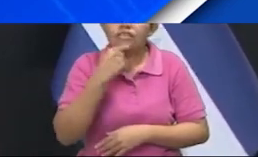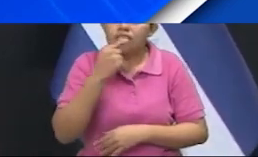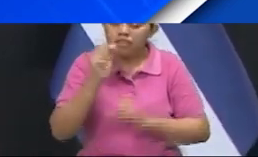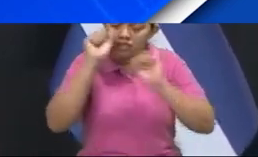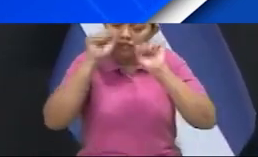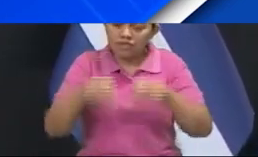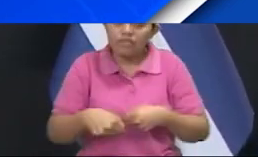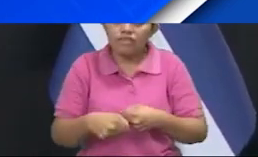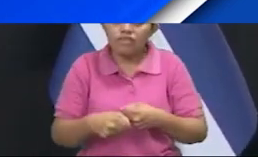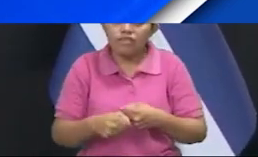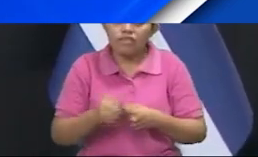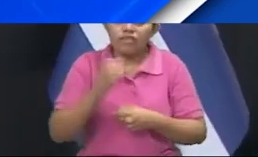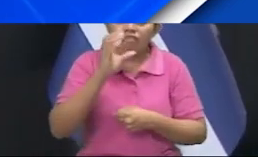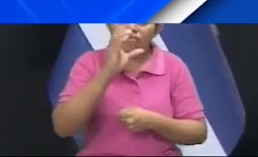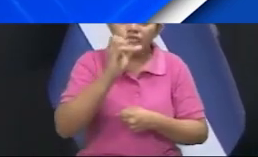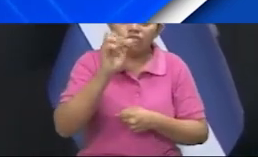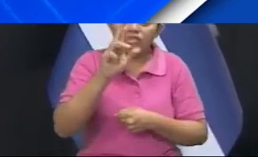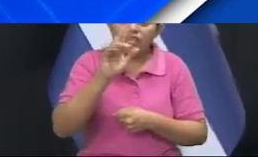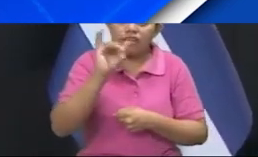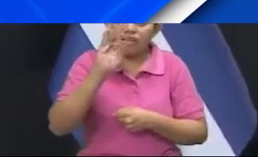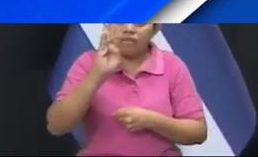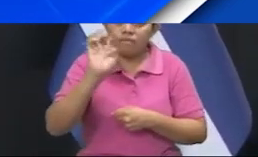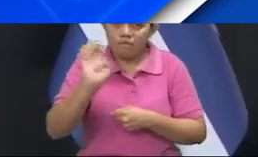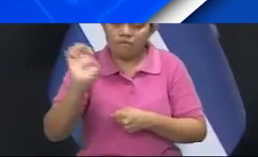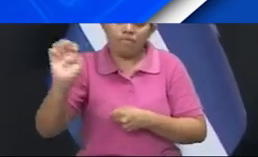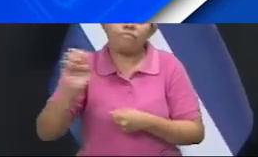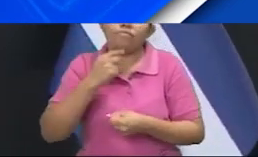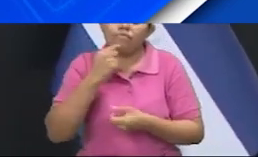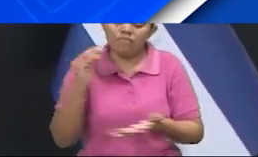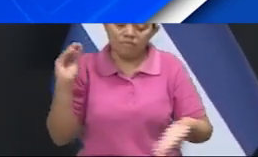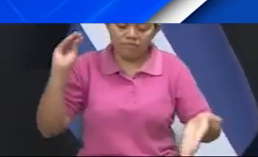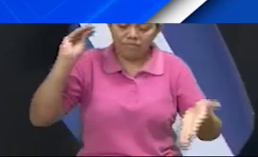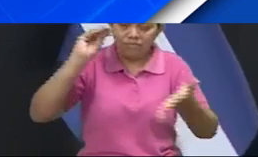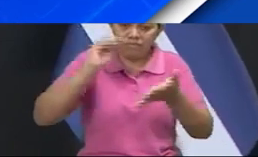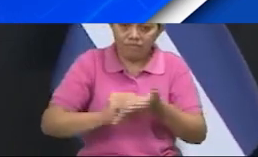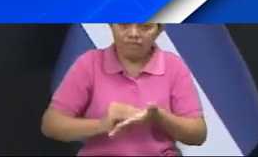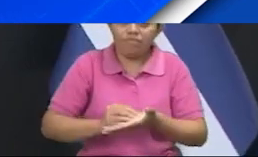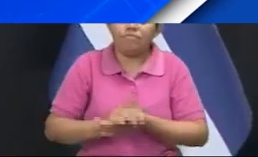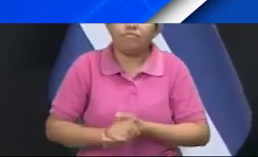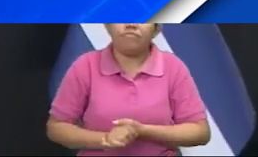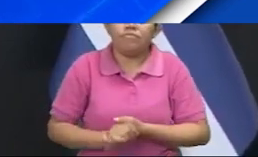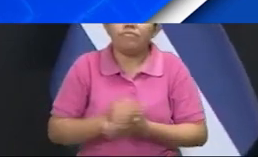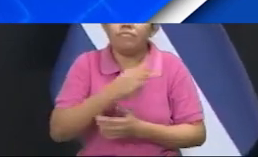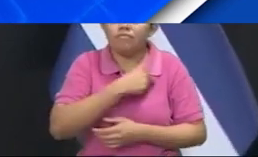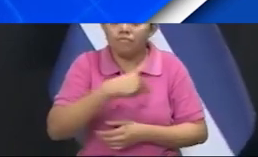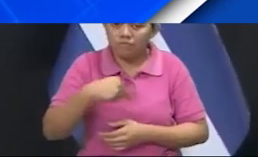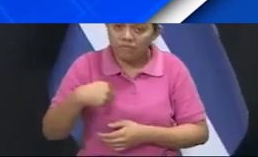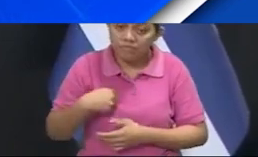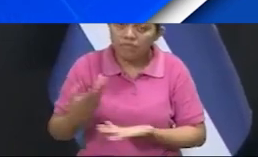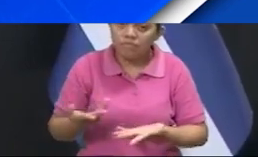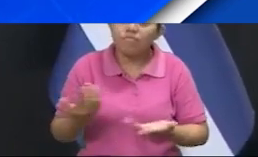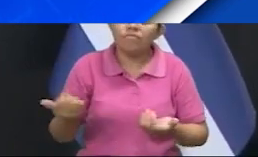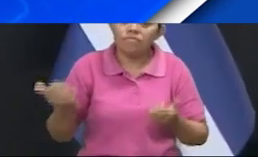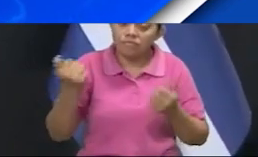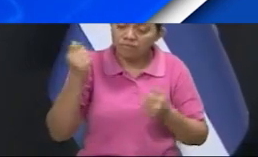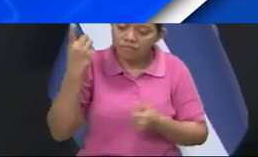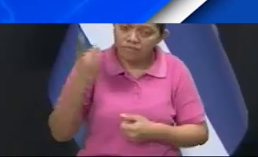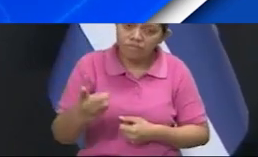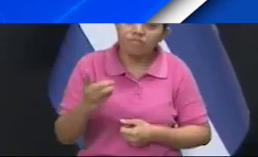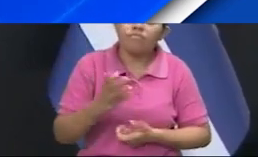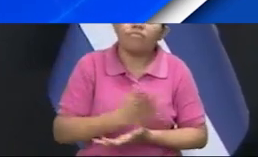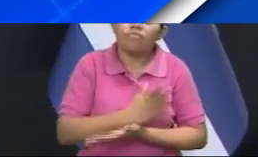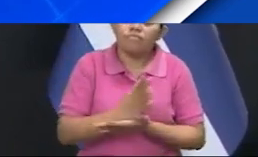debe decir Costa Caribe. Por tanto, eso se aplica